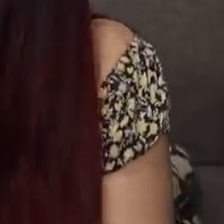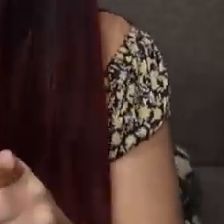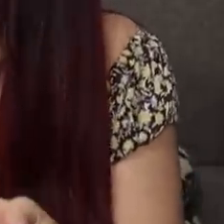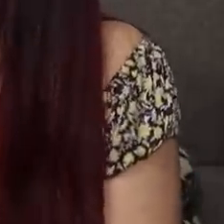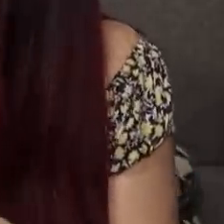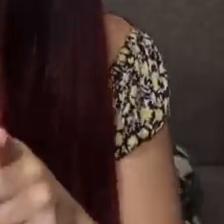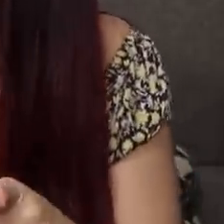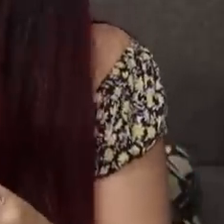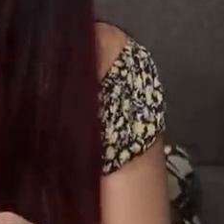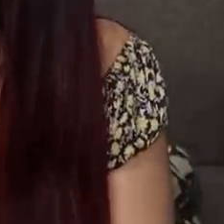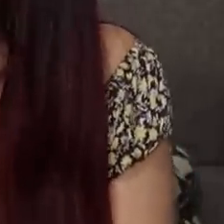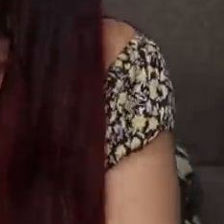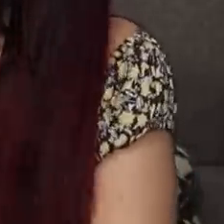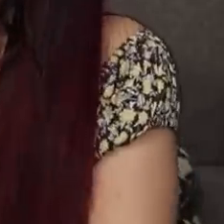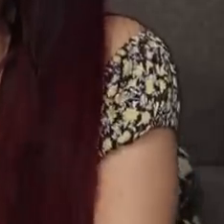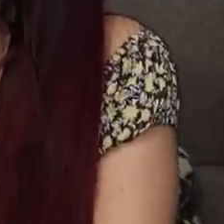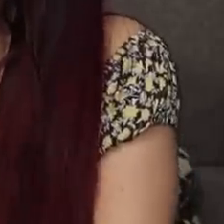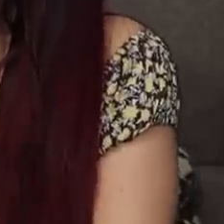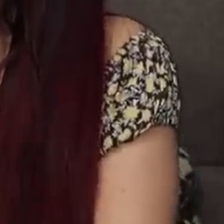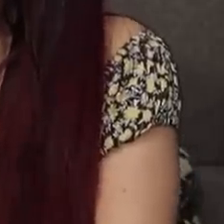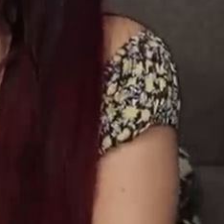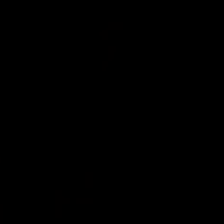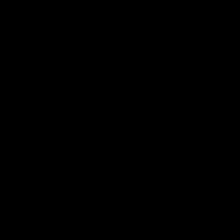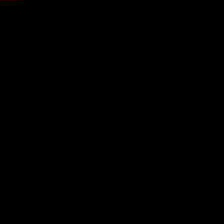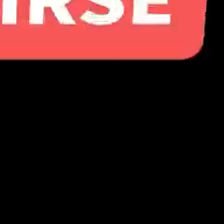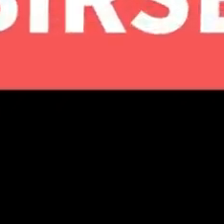próxima oportunidad chaito